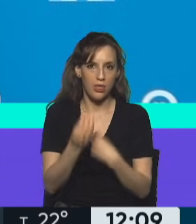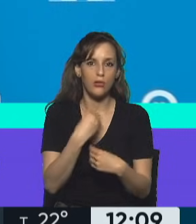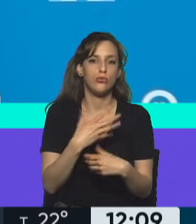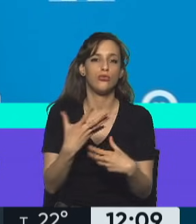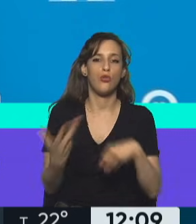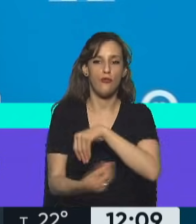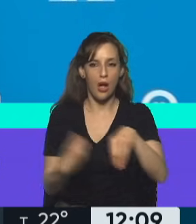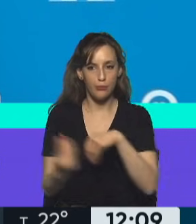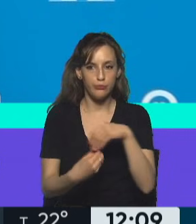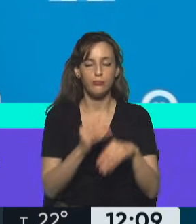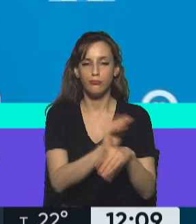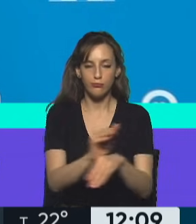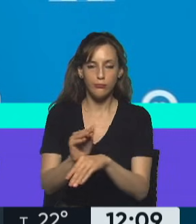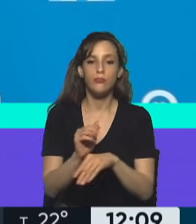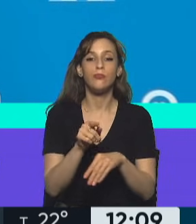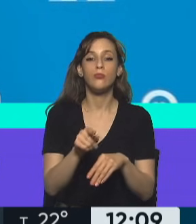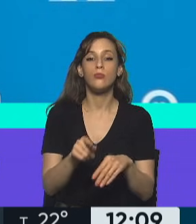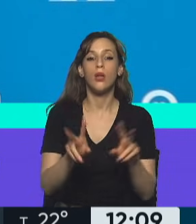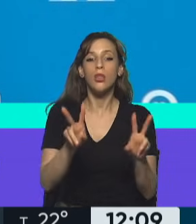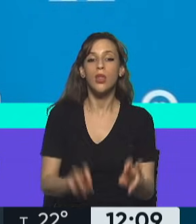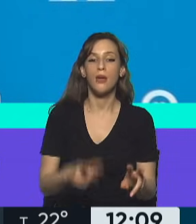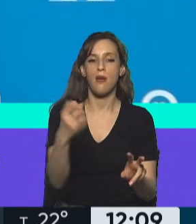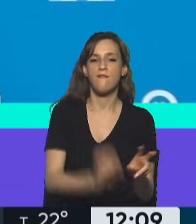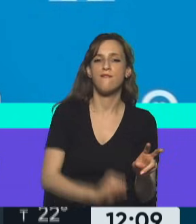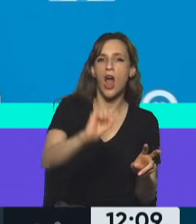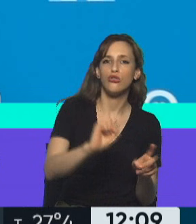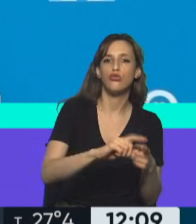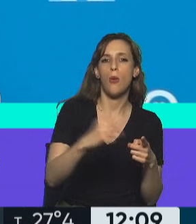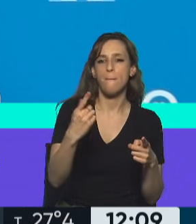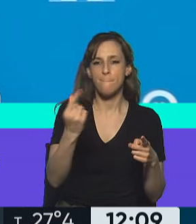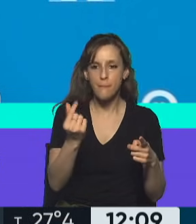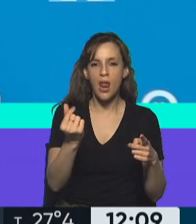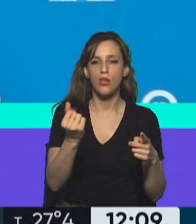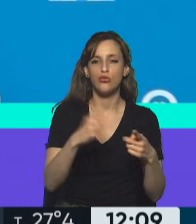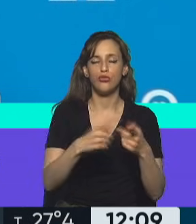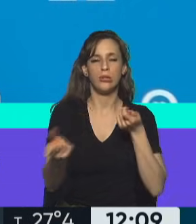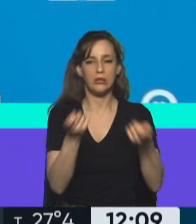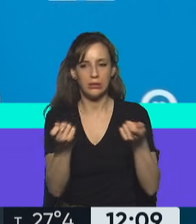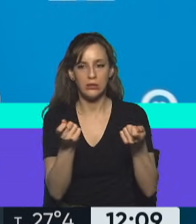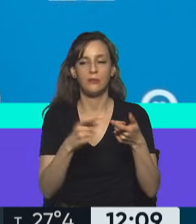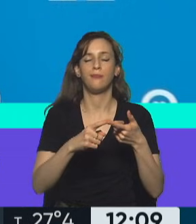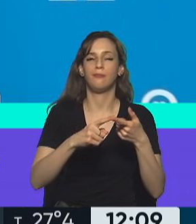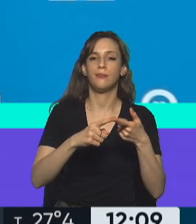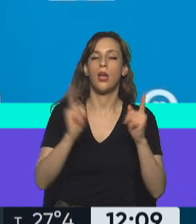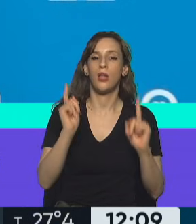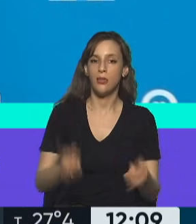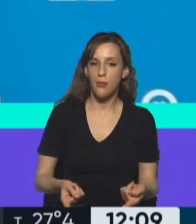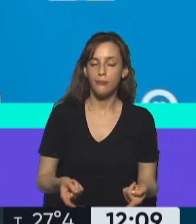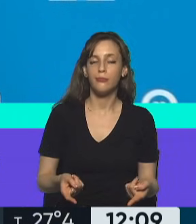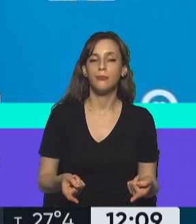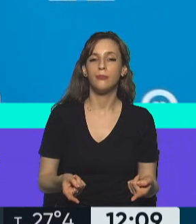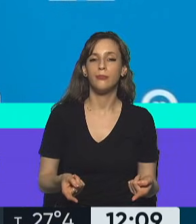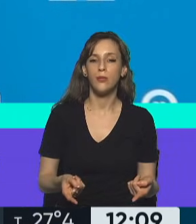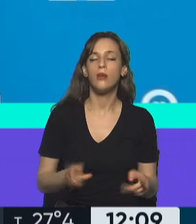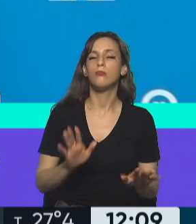familias a través del control de la inflación, el cuidado de los precios, la protección de que efectivamente haya